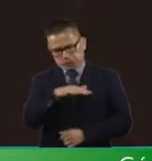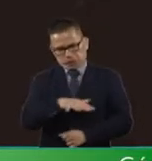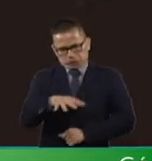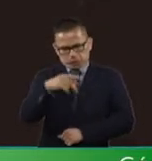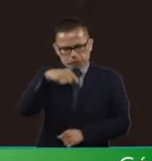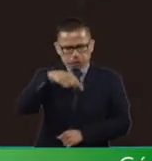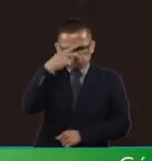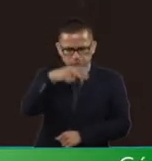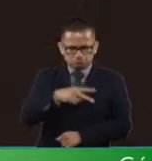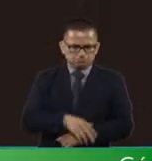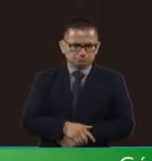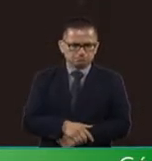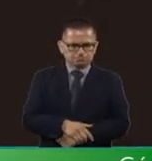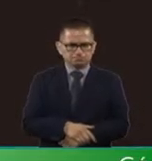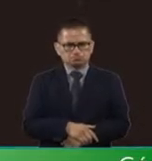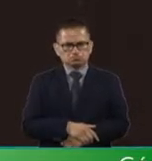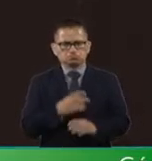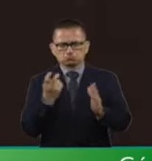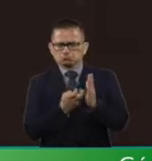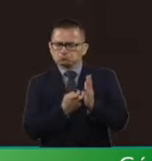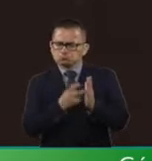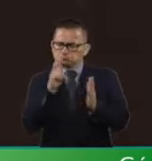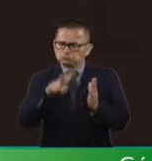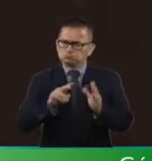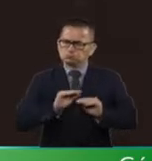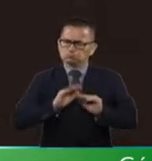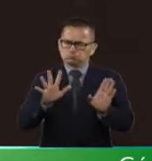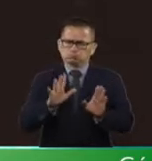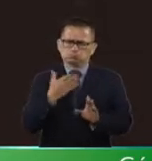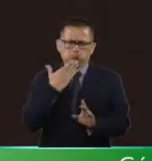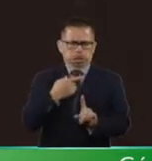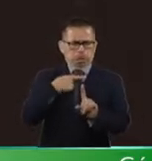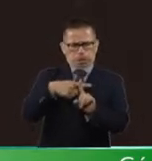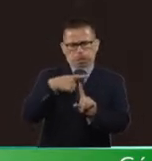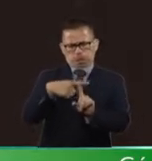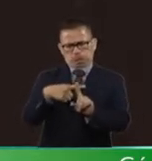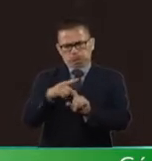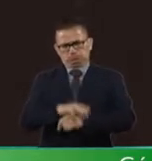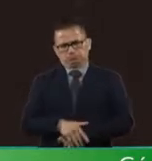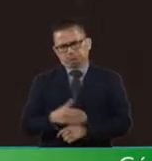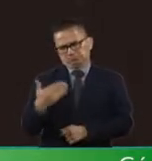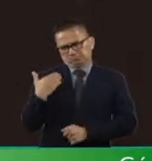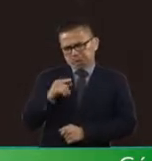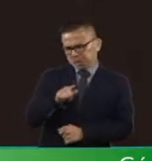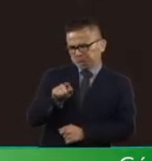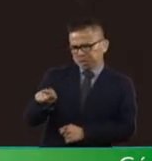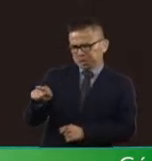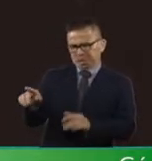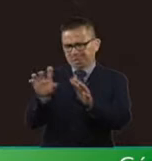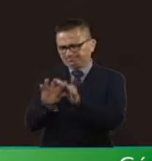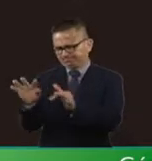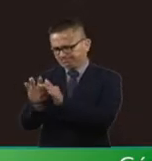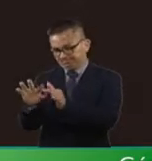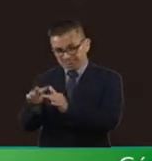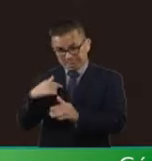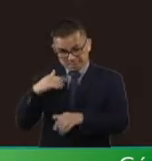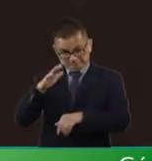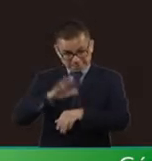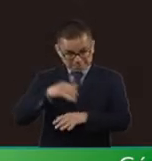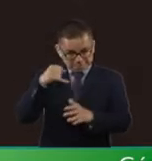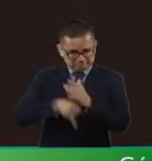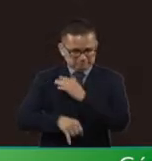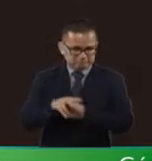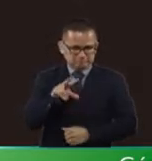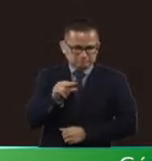política social pues desde luego es muy positiva no abundaré más de lo que ya han comentado aquí todas las legisladoras legisladores de